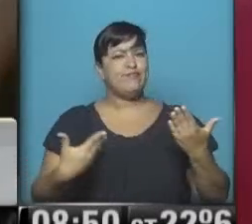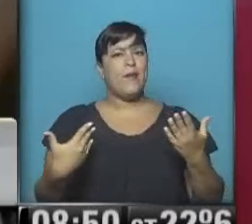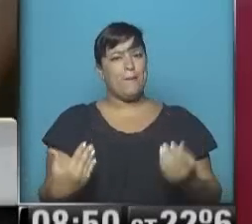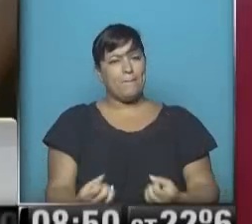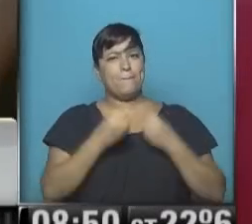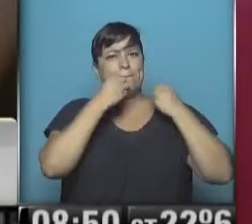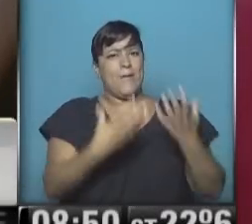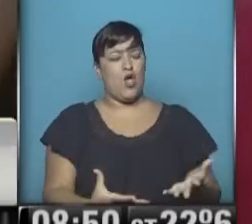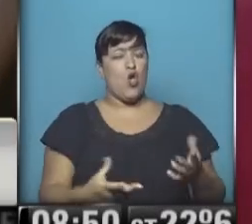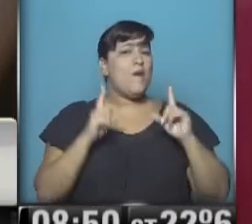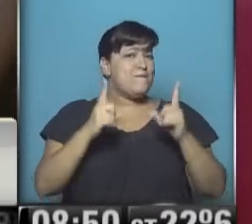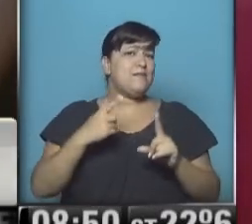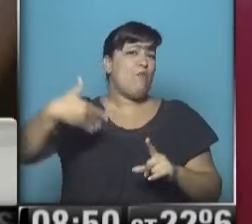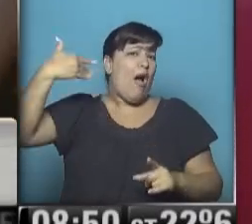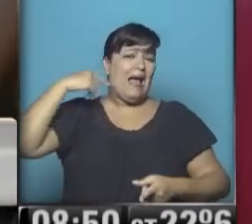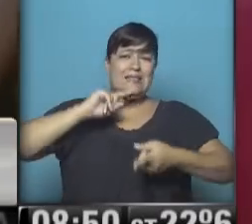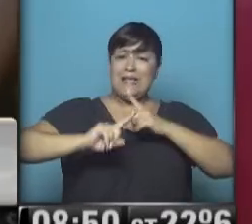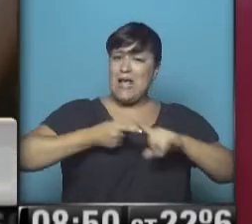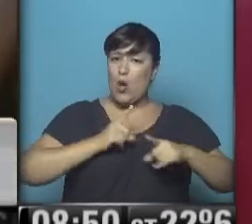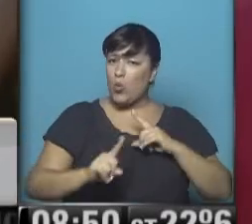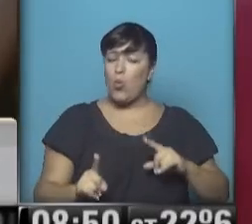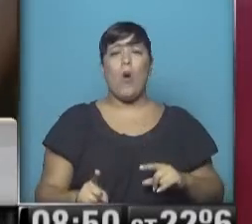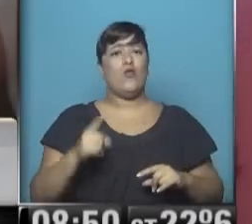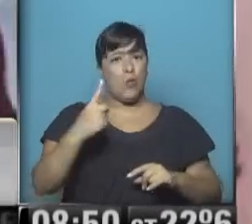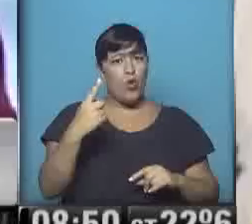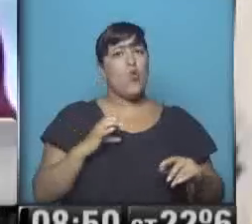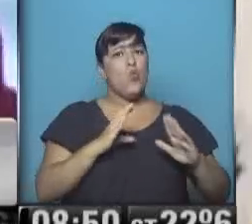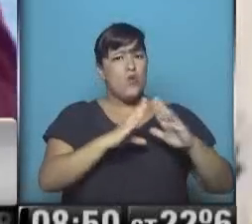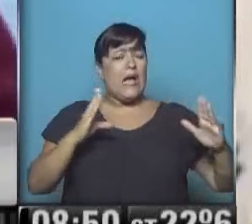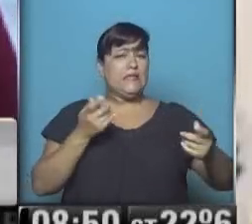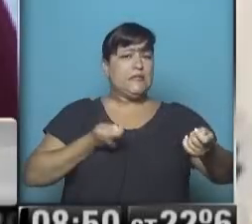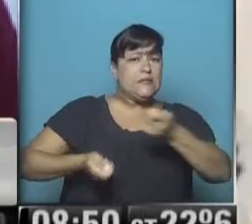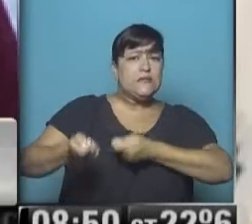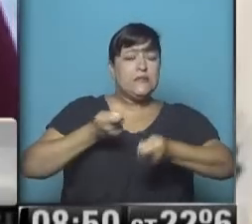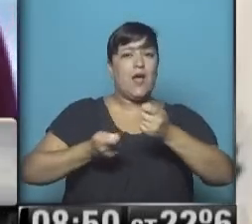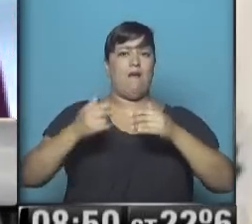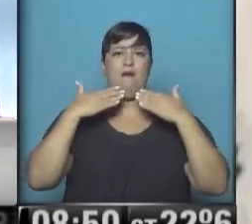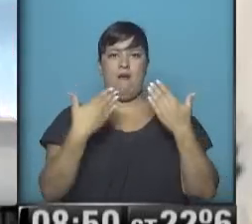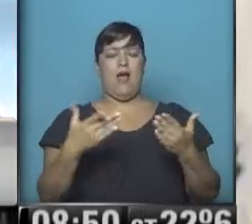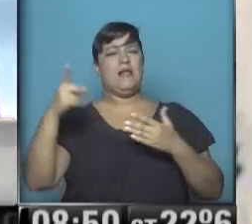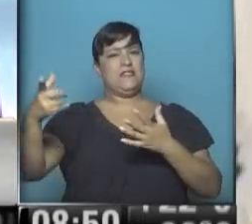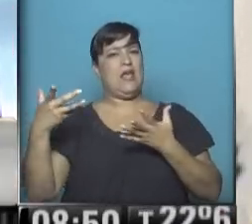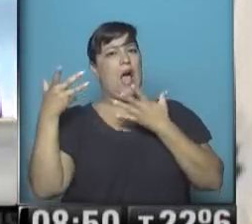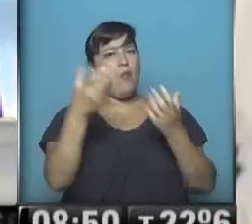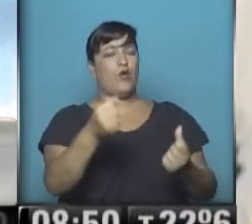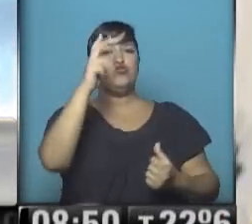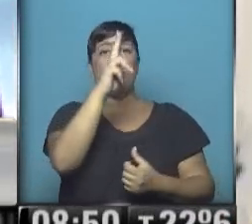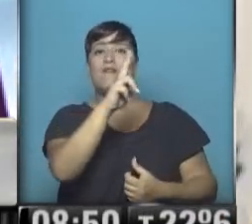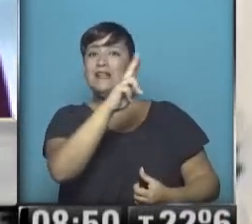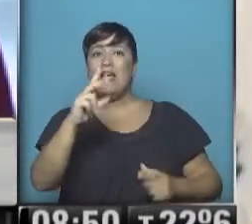prisioneros tal como lo acordaron tiempo atrás Después de un año de negociaciones con el apoyo del Vaticano y del gobierno